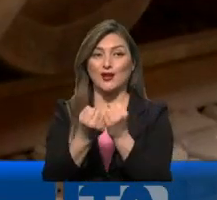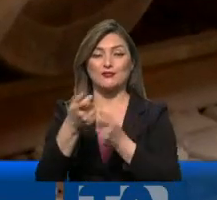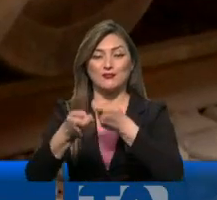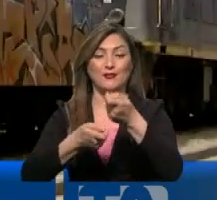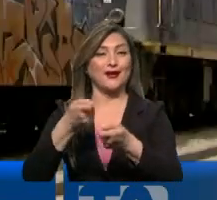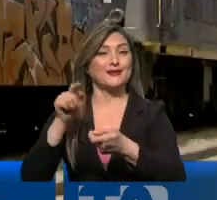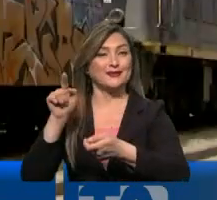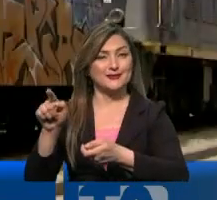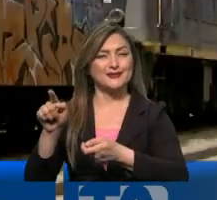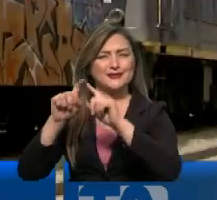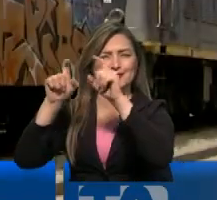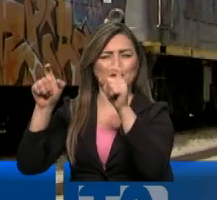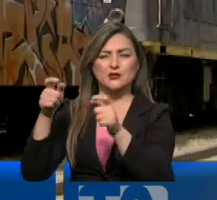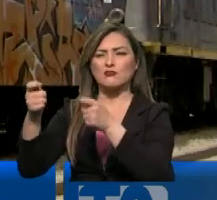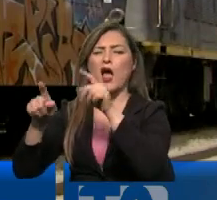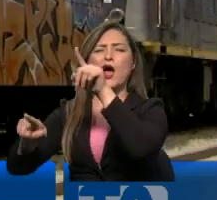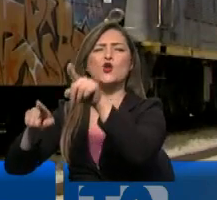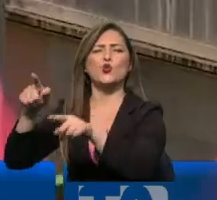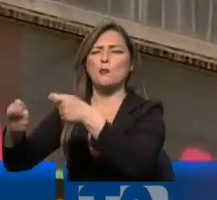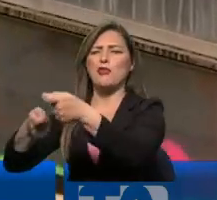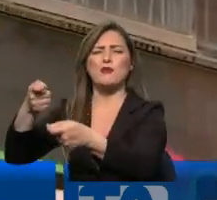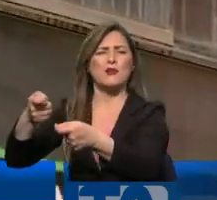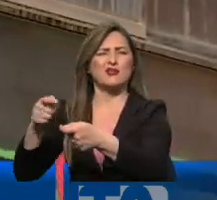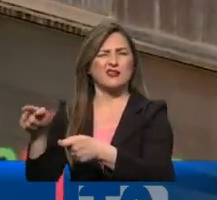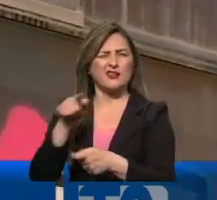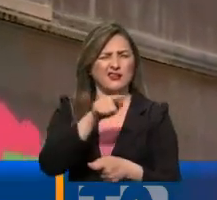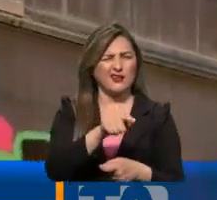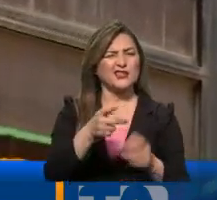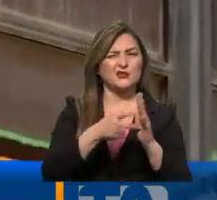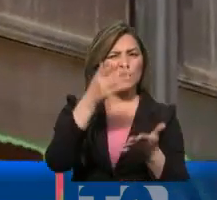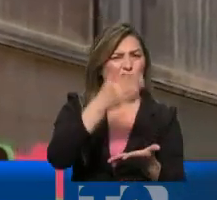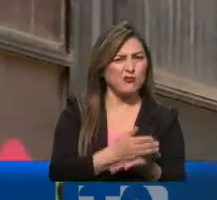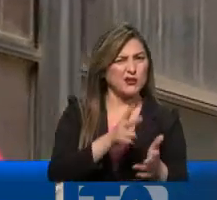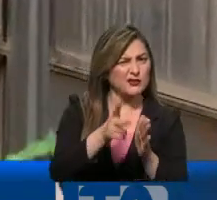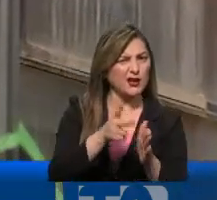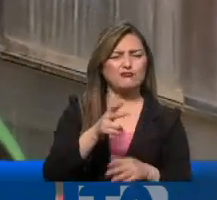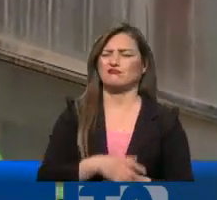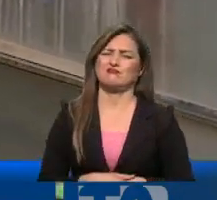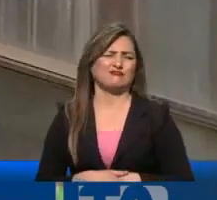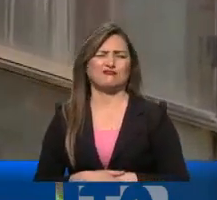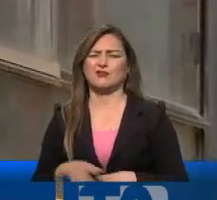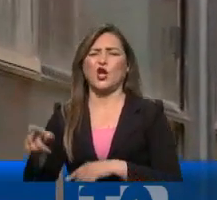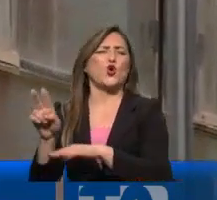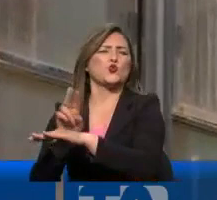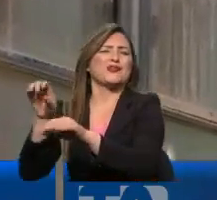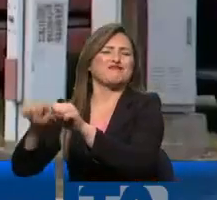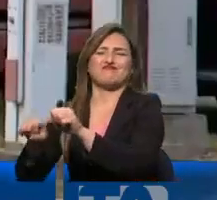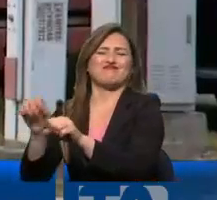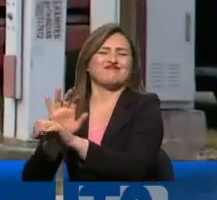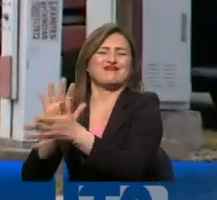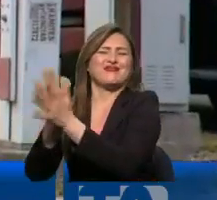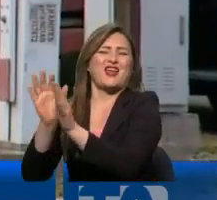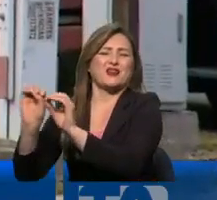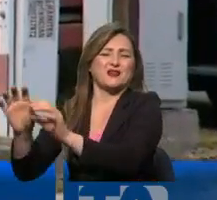de bienes de la extinta empresa Ferrocarriles del Ecuador no tienen que ver con la operación del tren, sino que se trata de bienes improductivos.